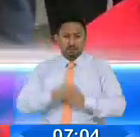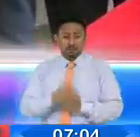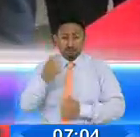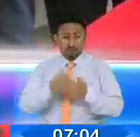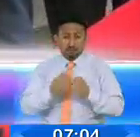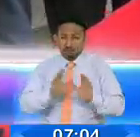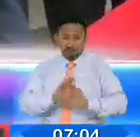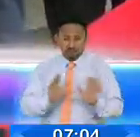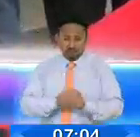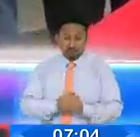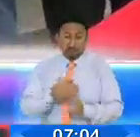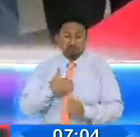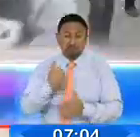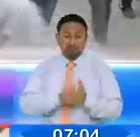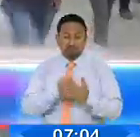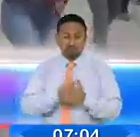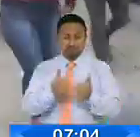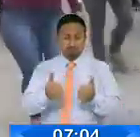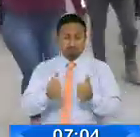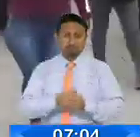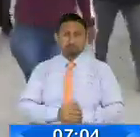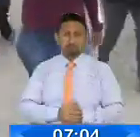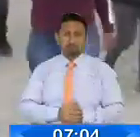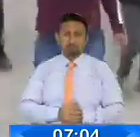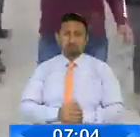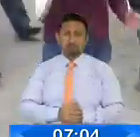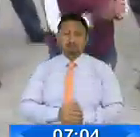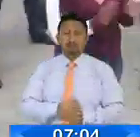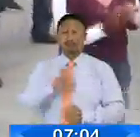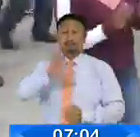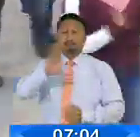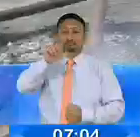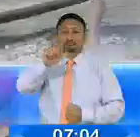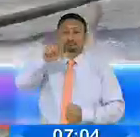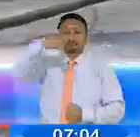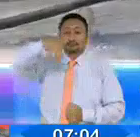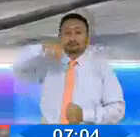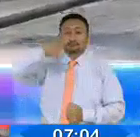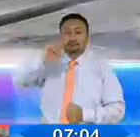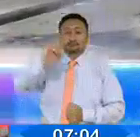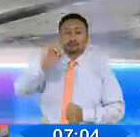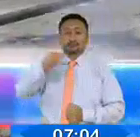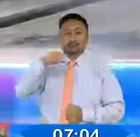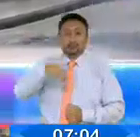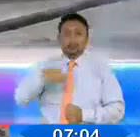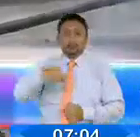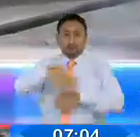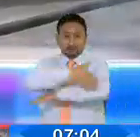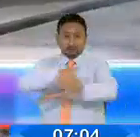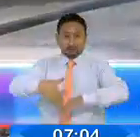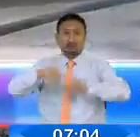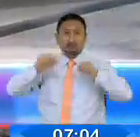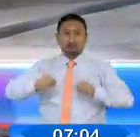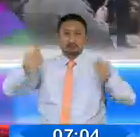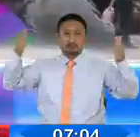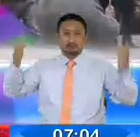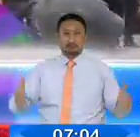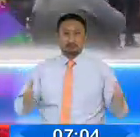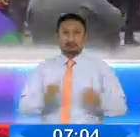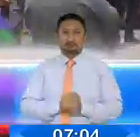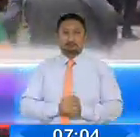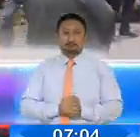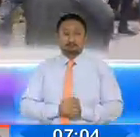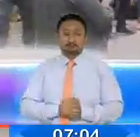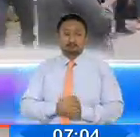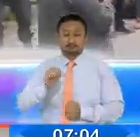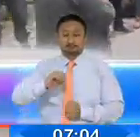polémica. La lucha es sana. En cambio, en el sector de Tarqui, los protestantes sí cerraron las vías al tráfico vehicular, aunque